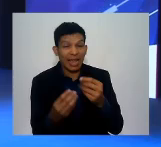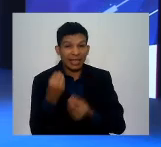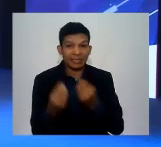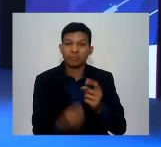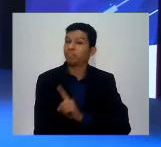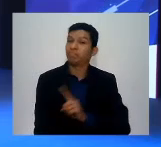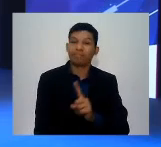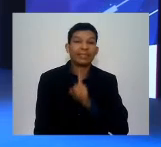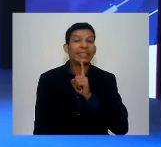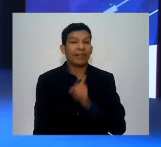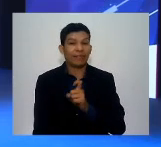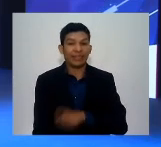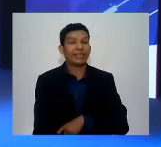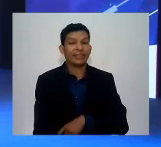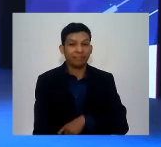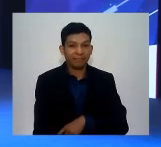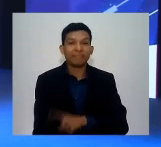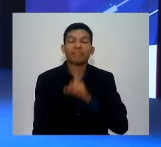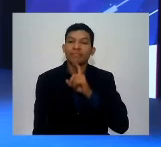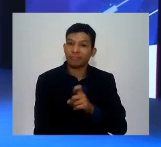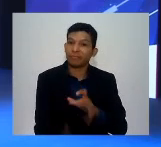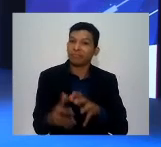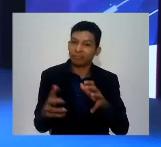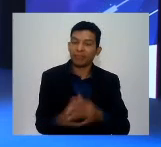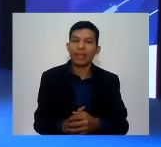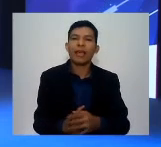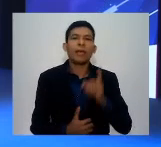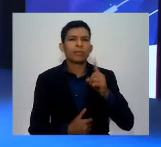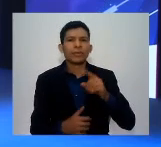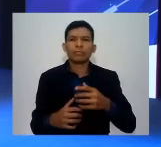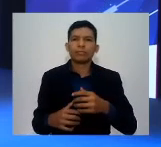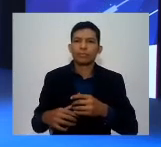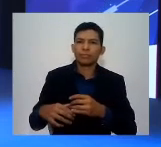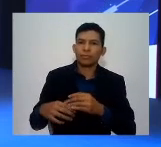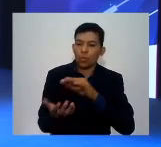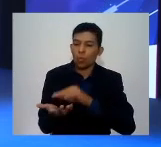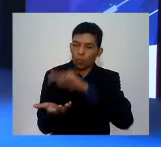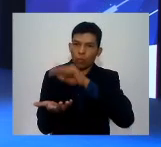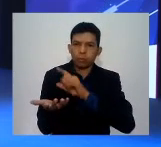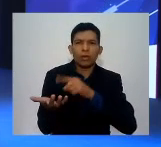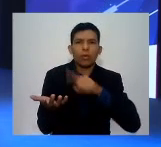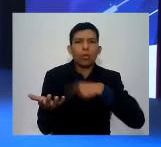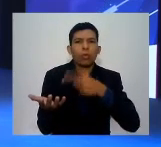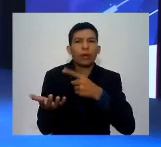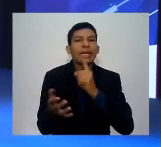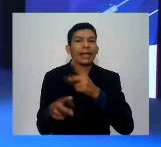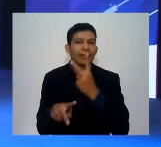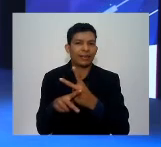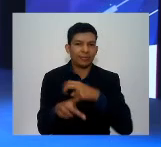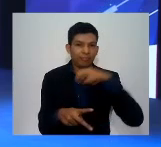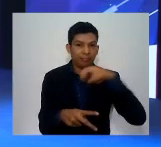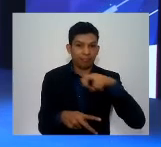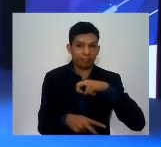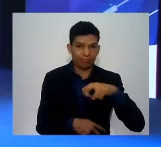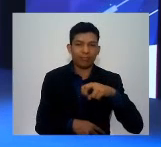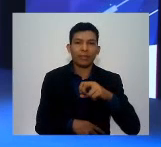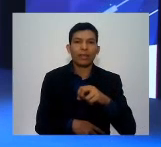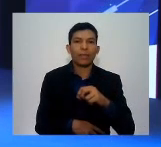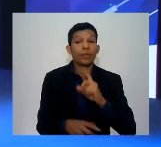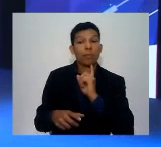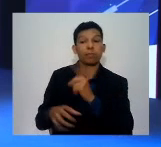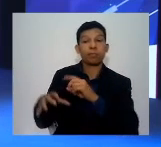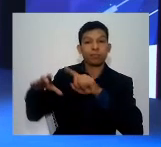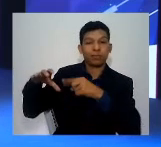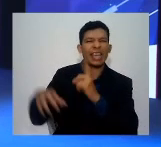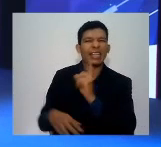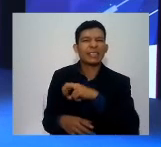pues el diagrama es este que estamos viendo acá, ¿listo? Hay otros equipos que también vimos bastante, que son los resucitadores,